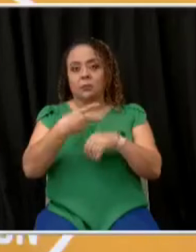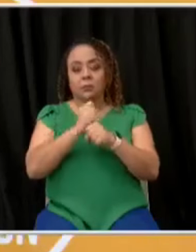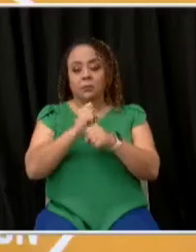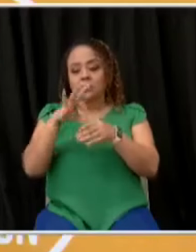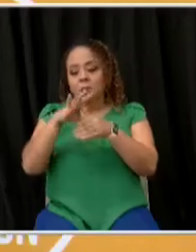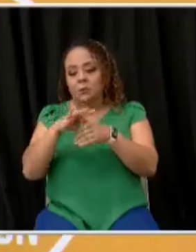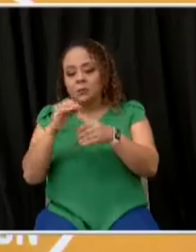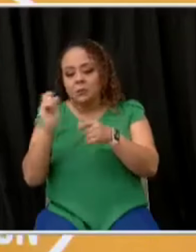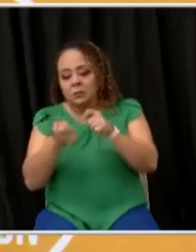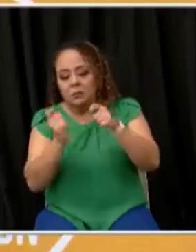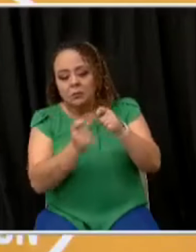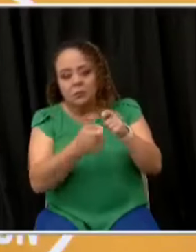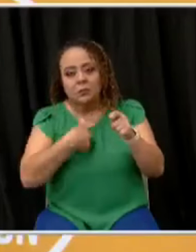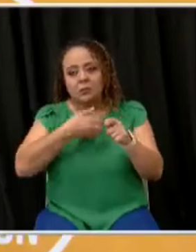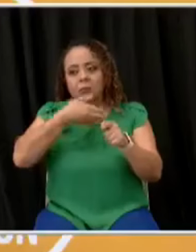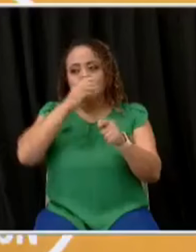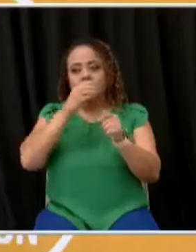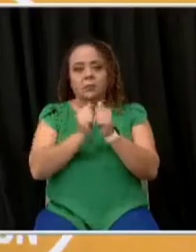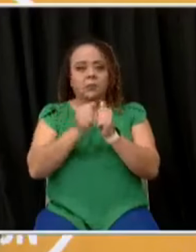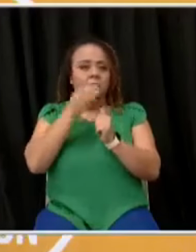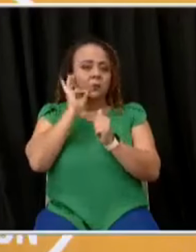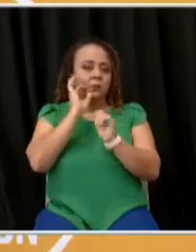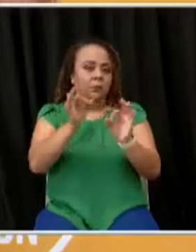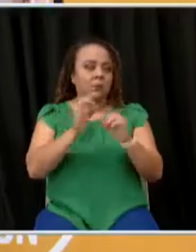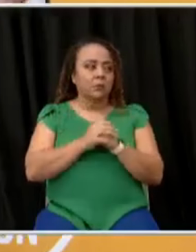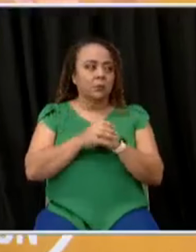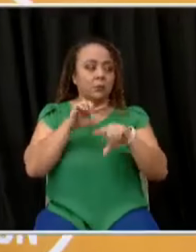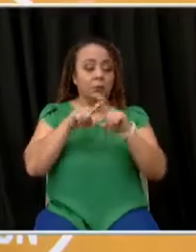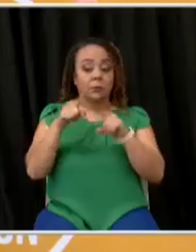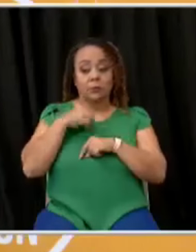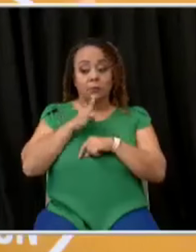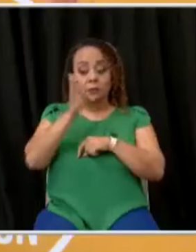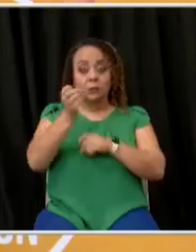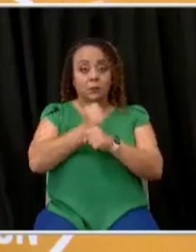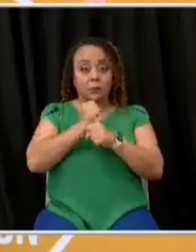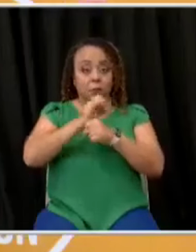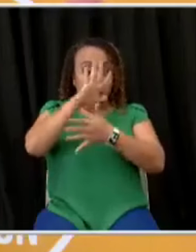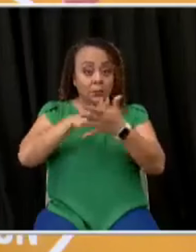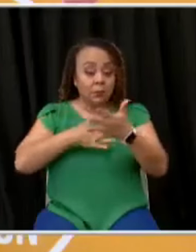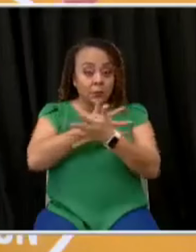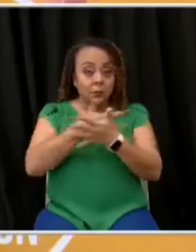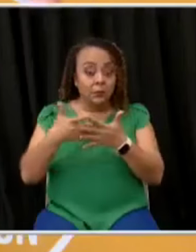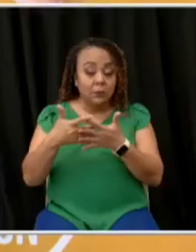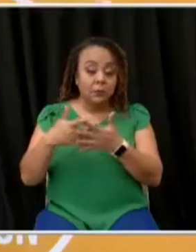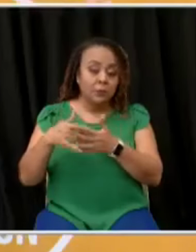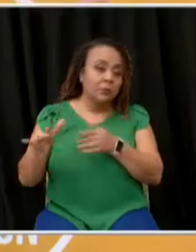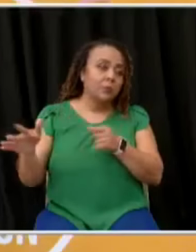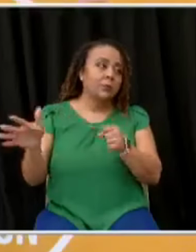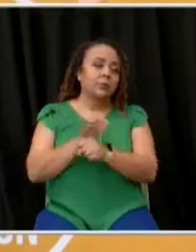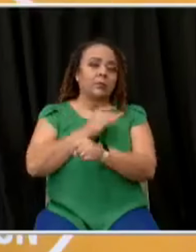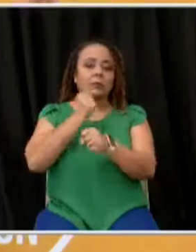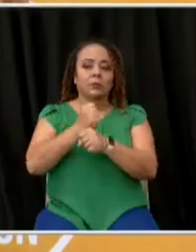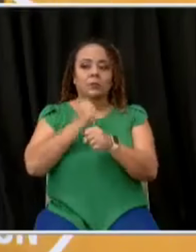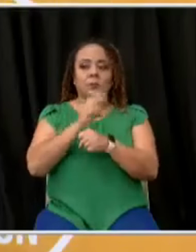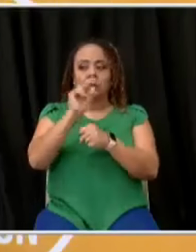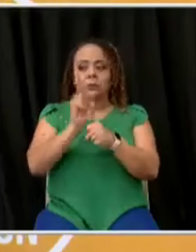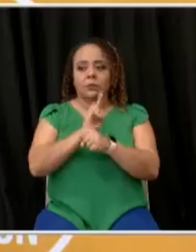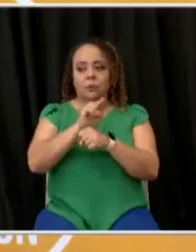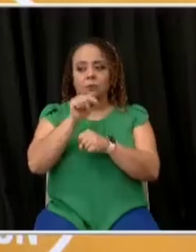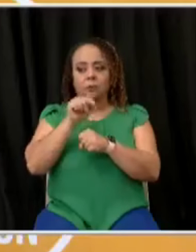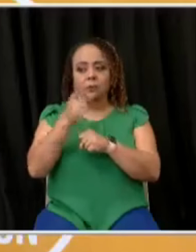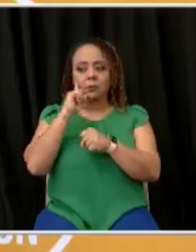jardín ahí, me hidrato un poquito con cafecito, está bien. Pero cuando voy a ir a trabajar una jornada completa de trabajo y utilizar eso